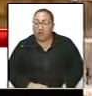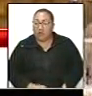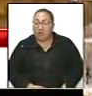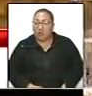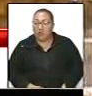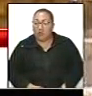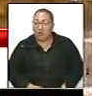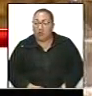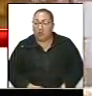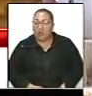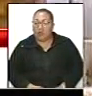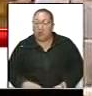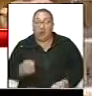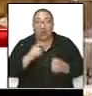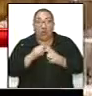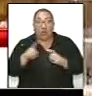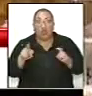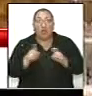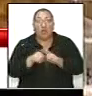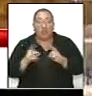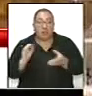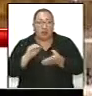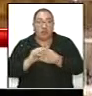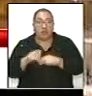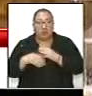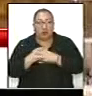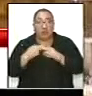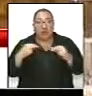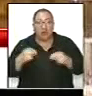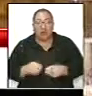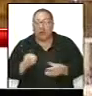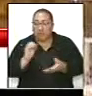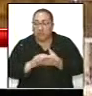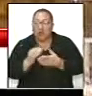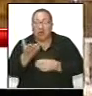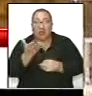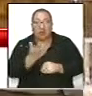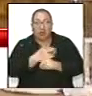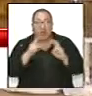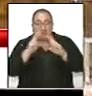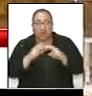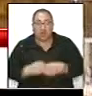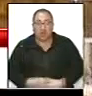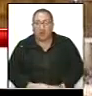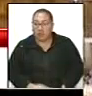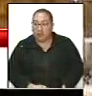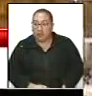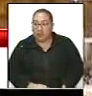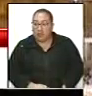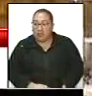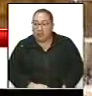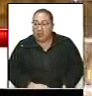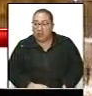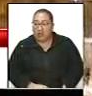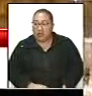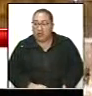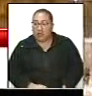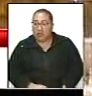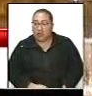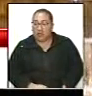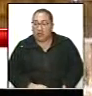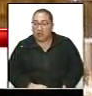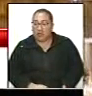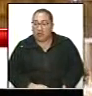y algunas de ellas también están transitando ya hacia las categorías más exigentes de investigación. Aún no tenemos universidades de